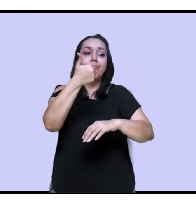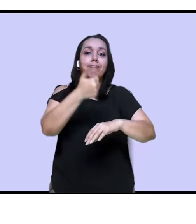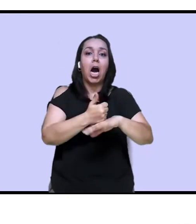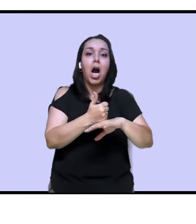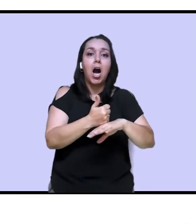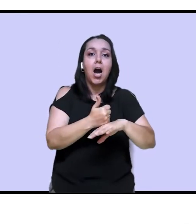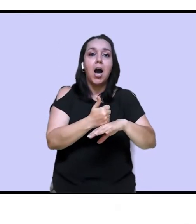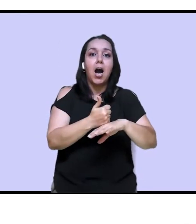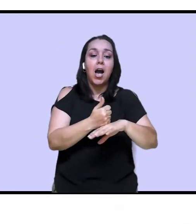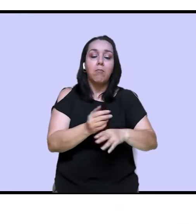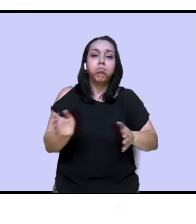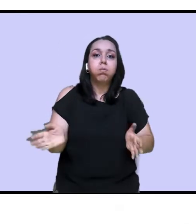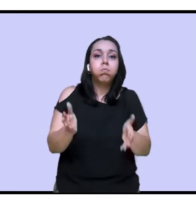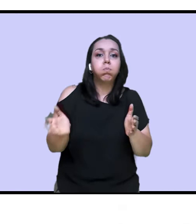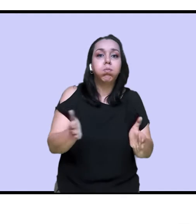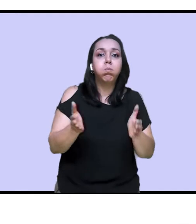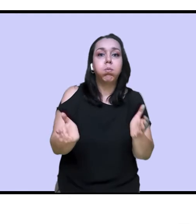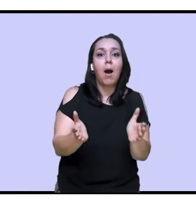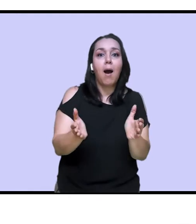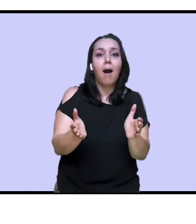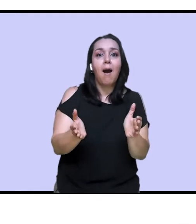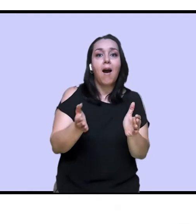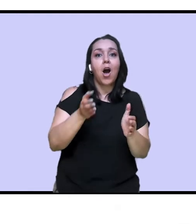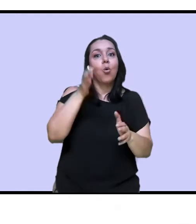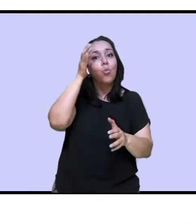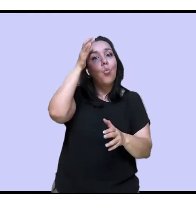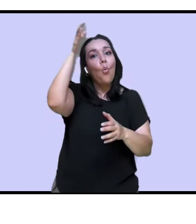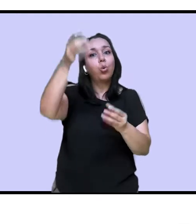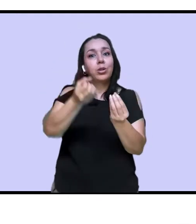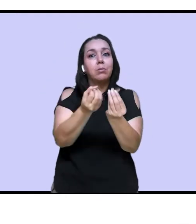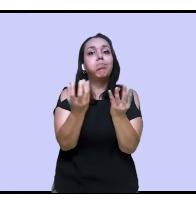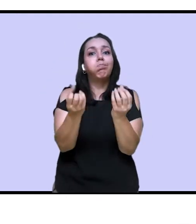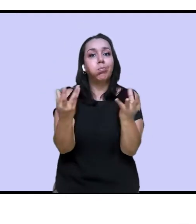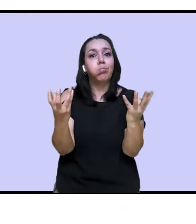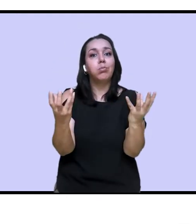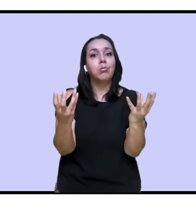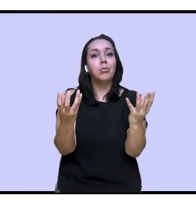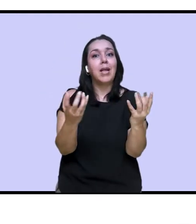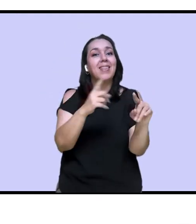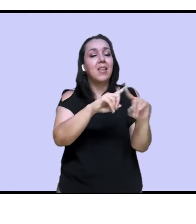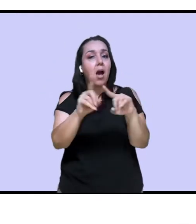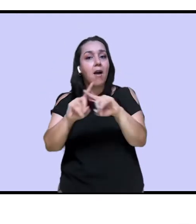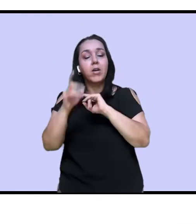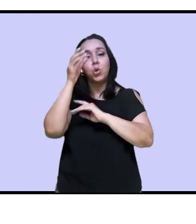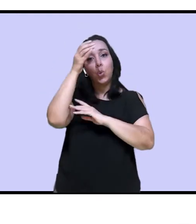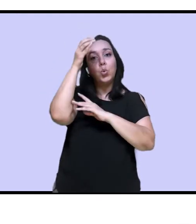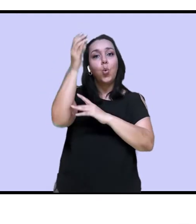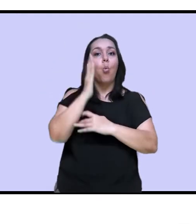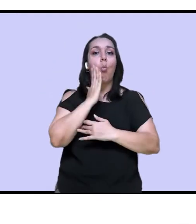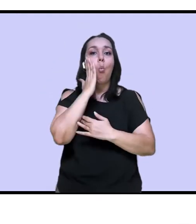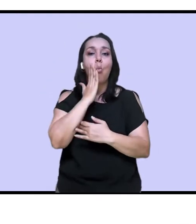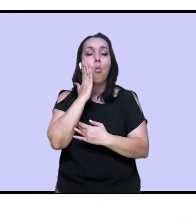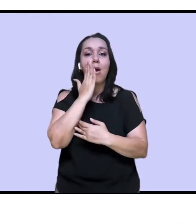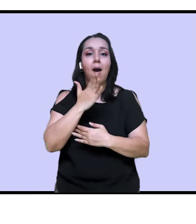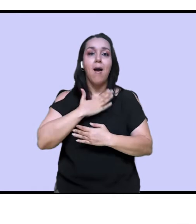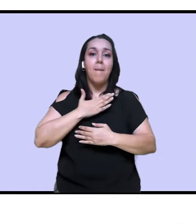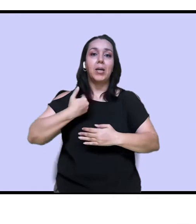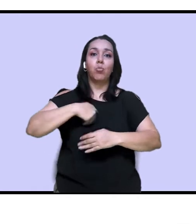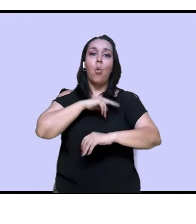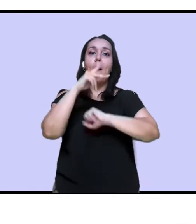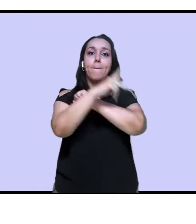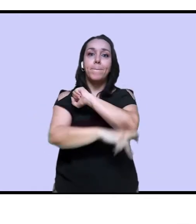se promueve y reconoce el carácter pluricultural y multiétnico de nuestro país,